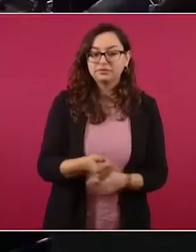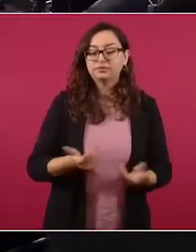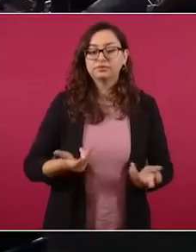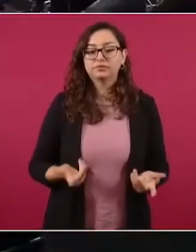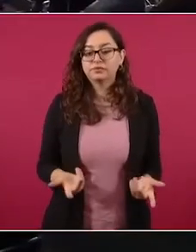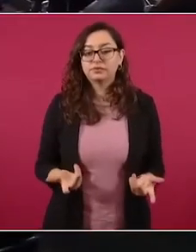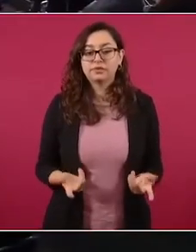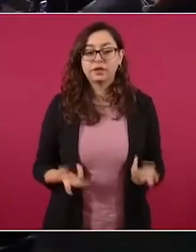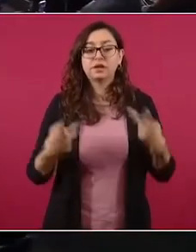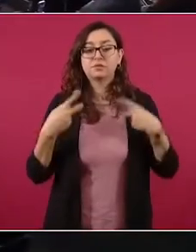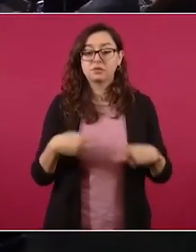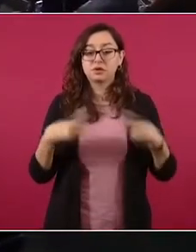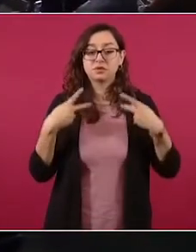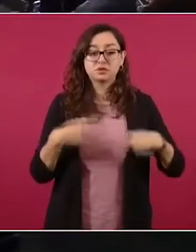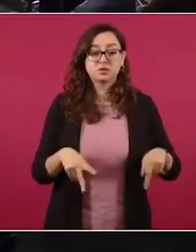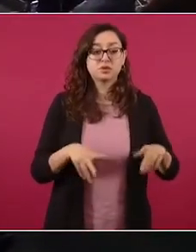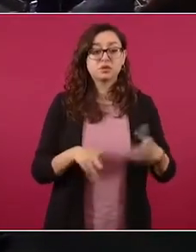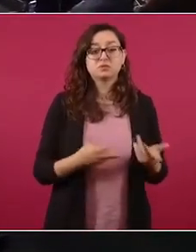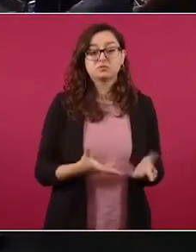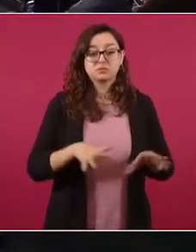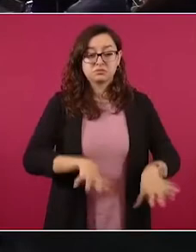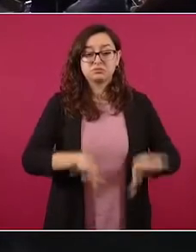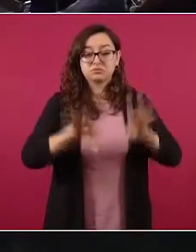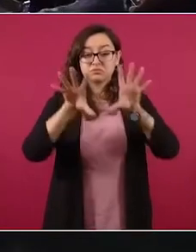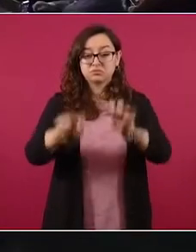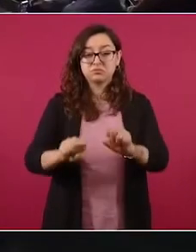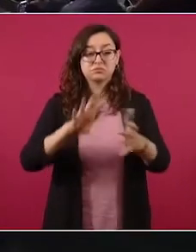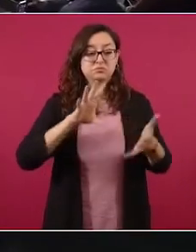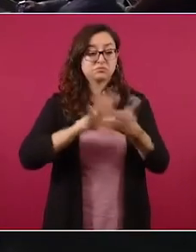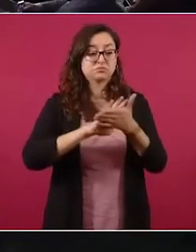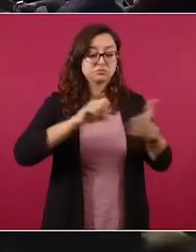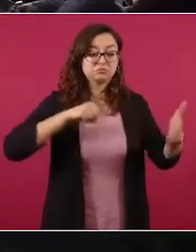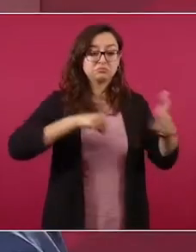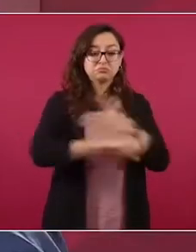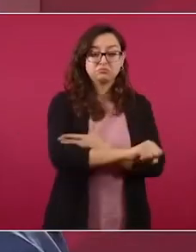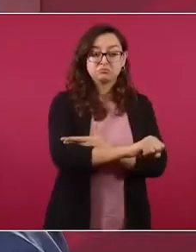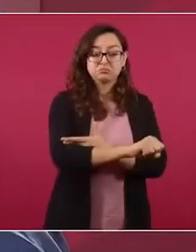mínimo el número de juicios